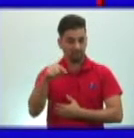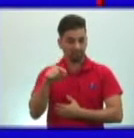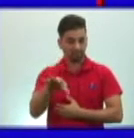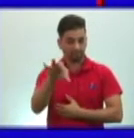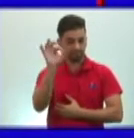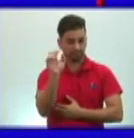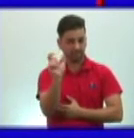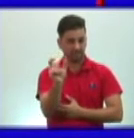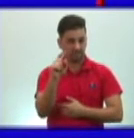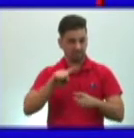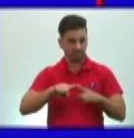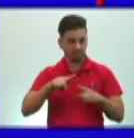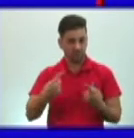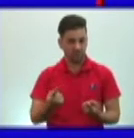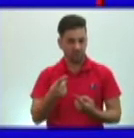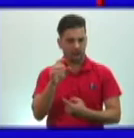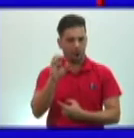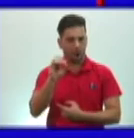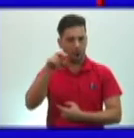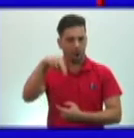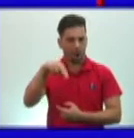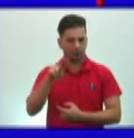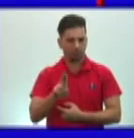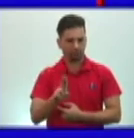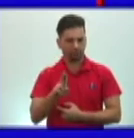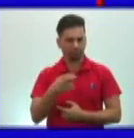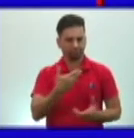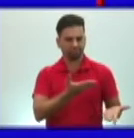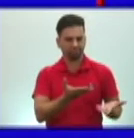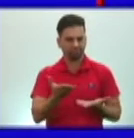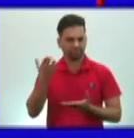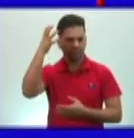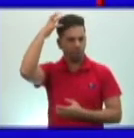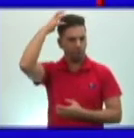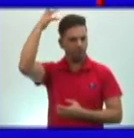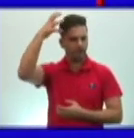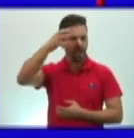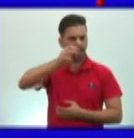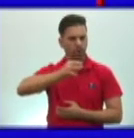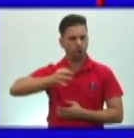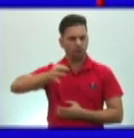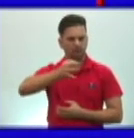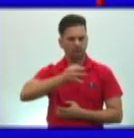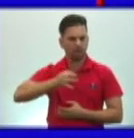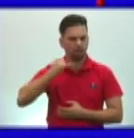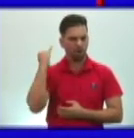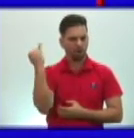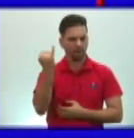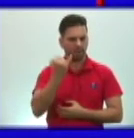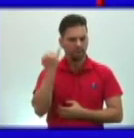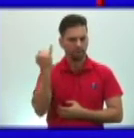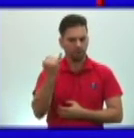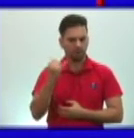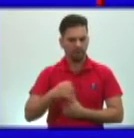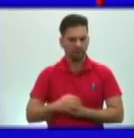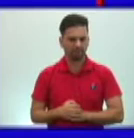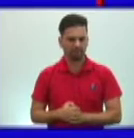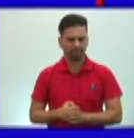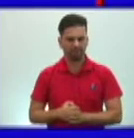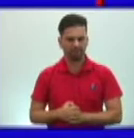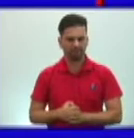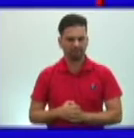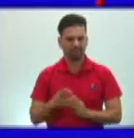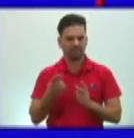sentido cuando invita a gobiernos, organizaciones internacionales y a ONG a tomar cartas